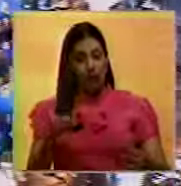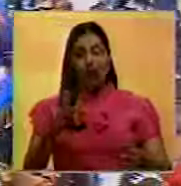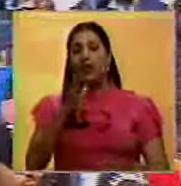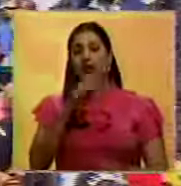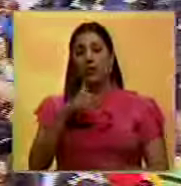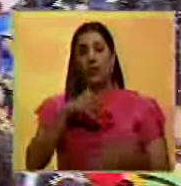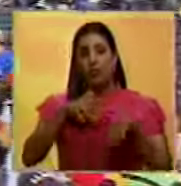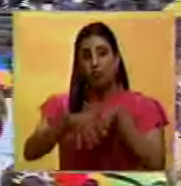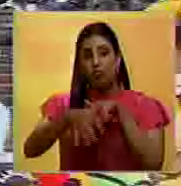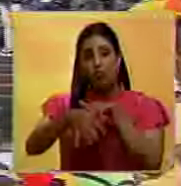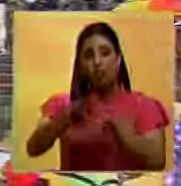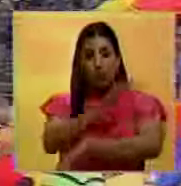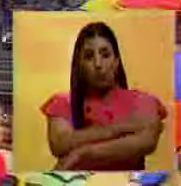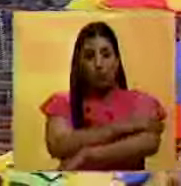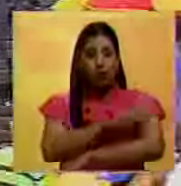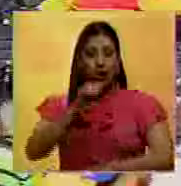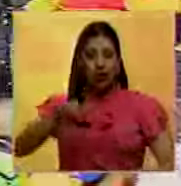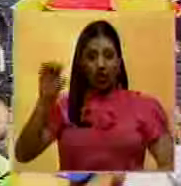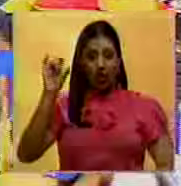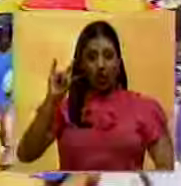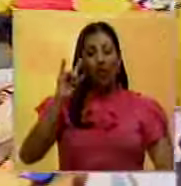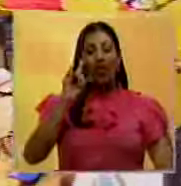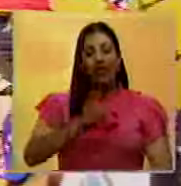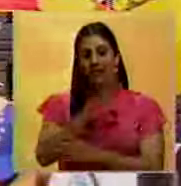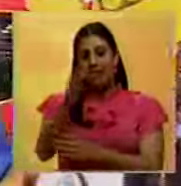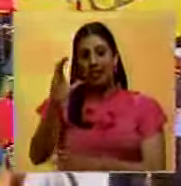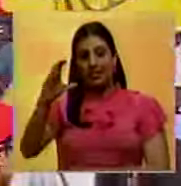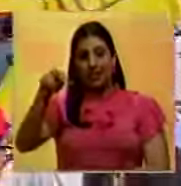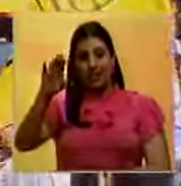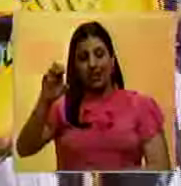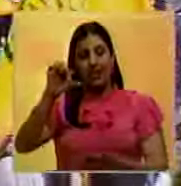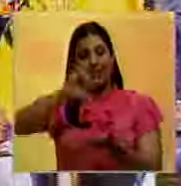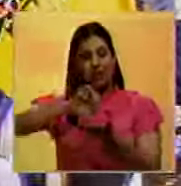impidieran que la movilización opositora de este lunes llegara hasta el CNE en el centro de Caracas.